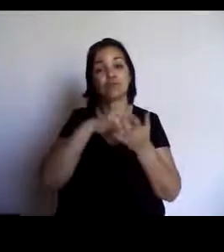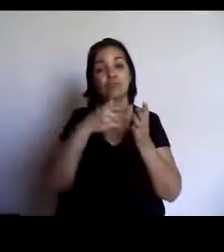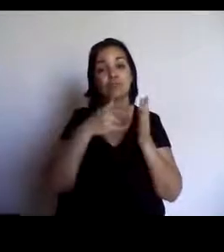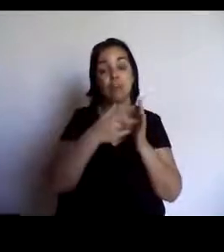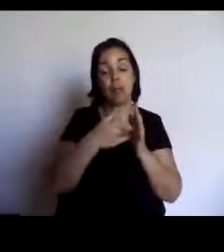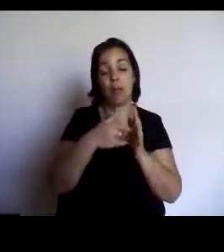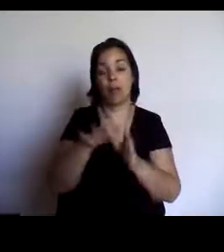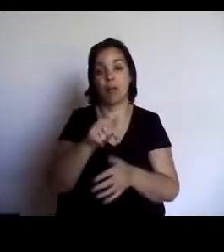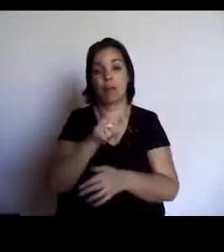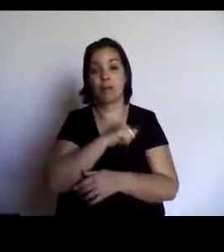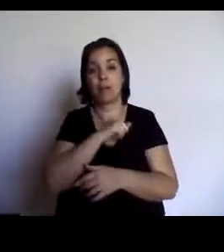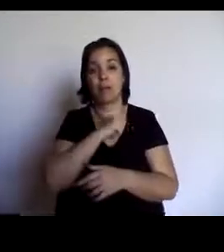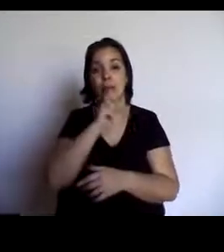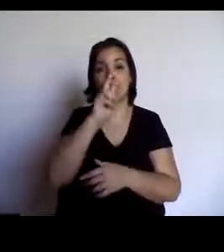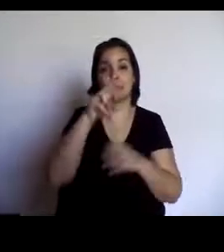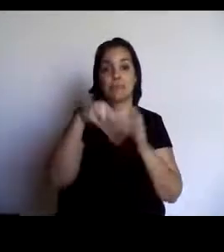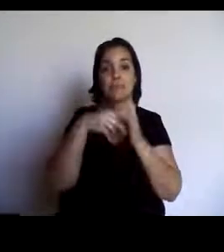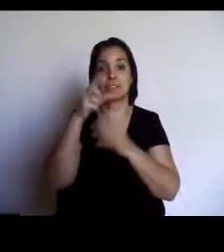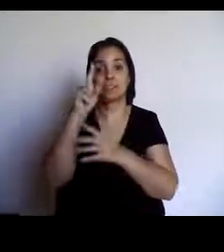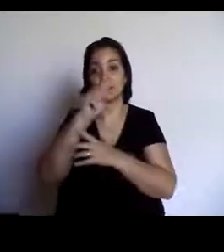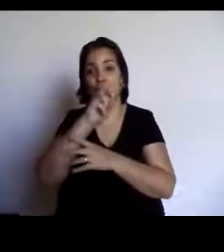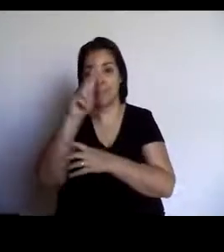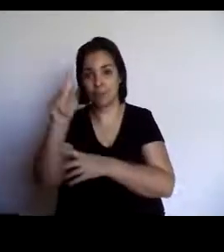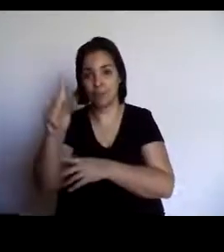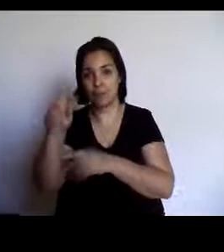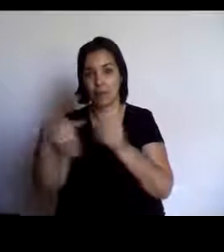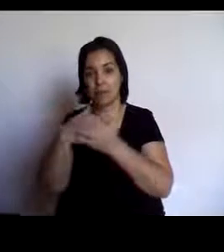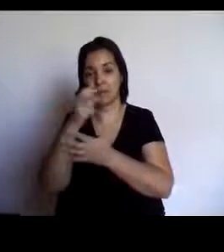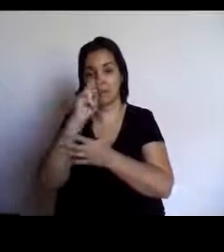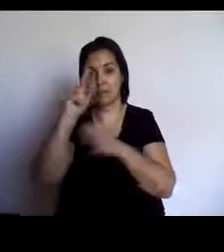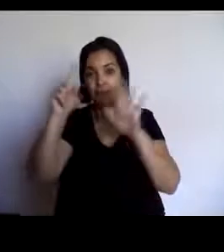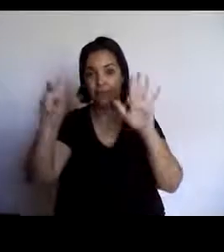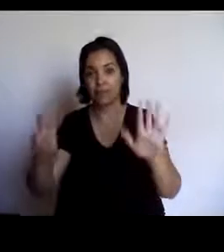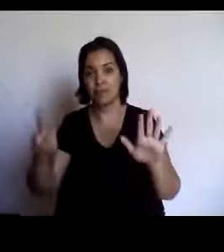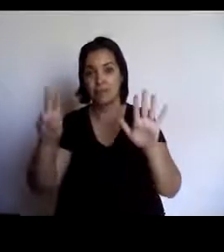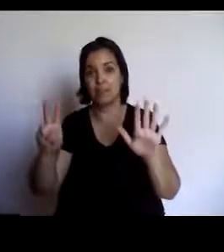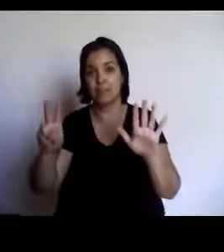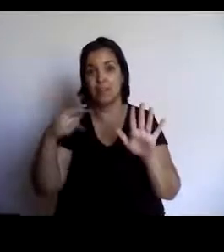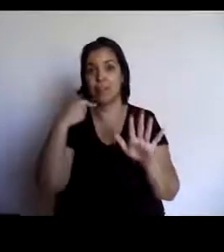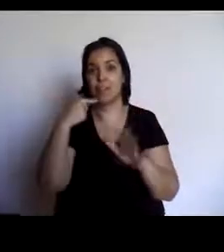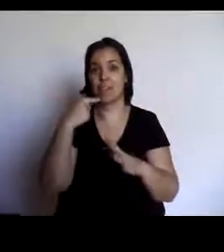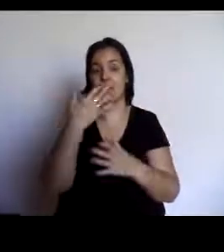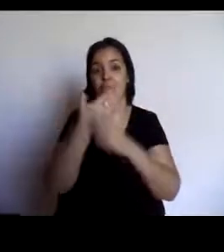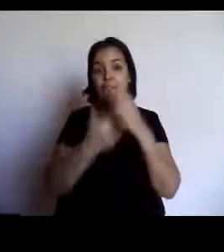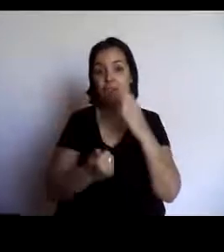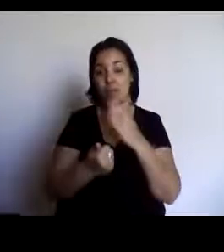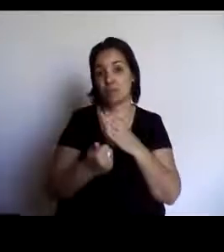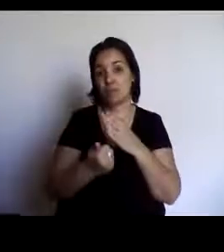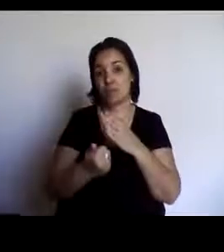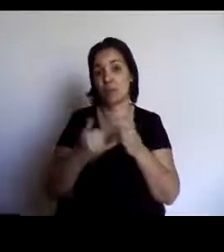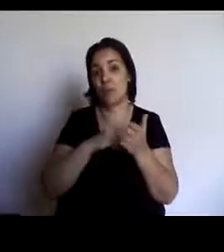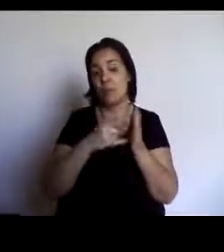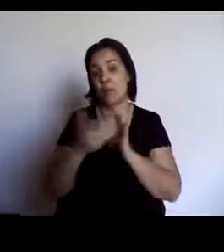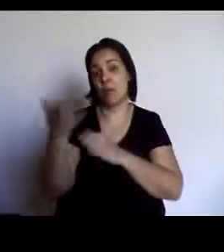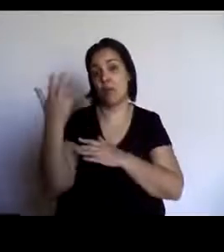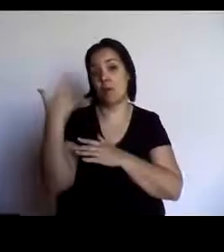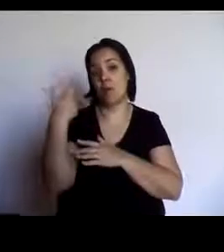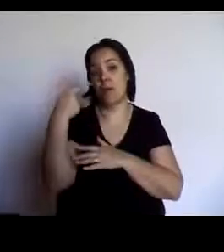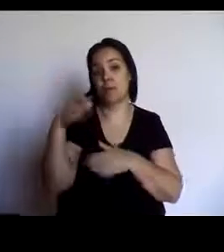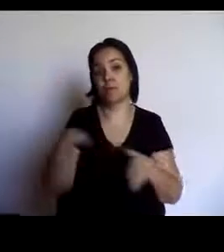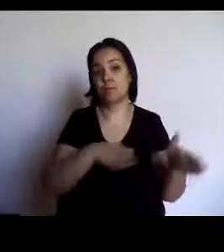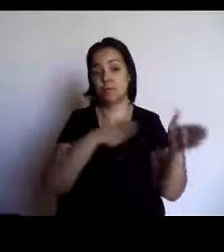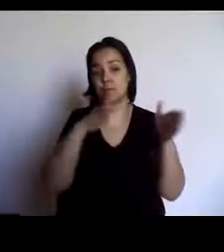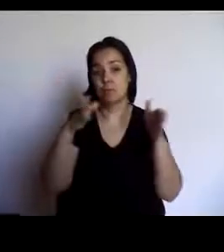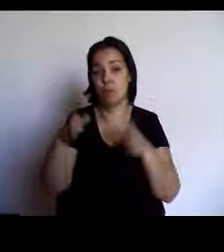el 21-27, subsanen las deficiencias del periodo actual 2014-2020. En este periodo, como ya han dicho